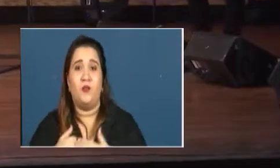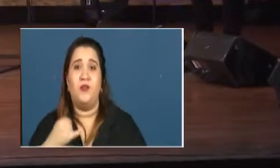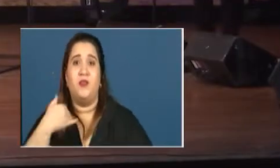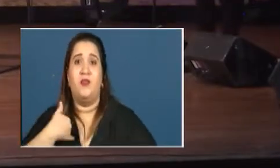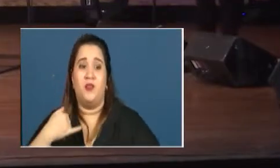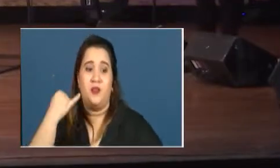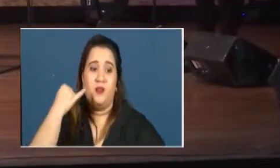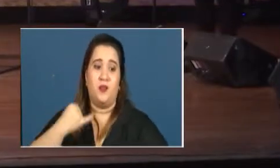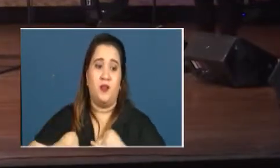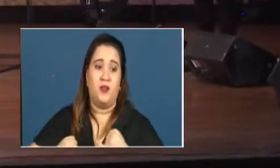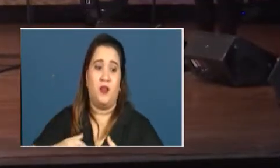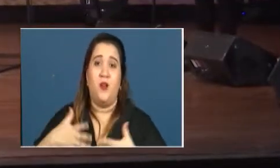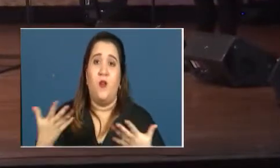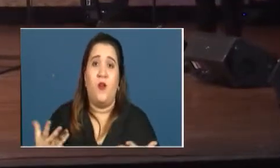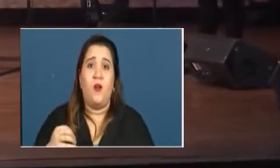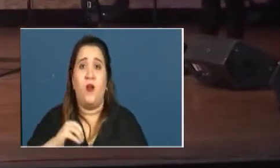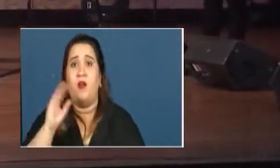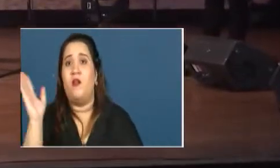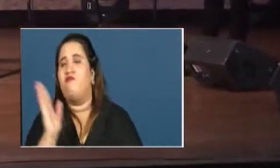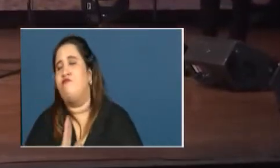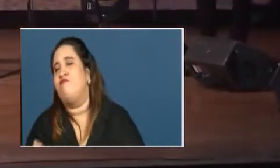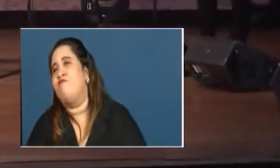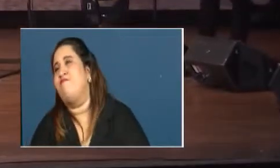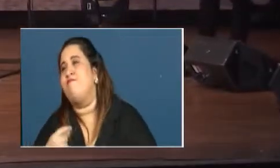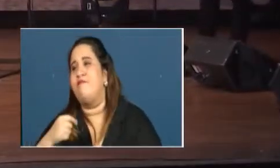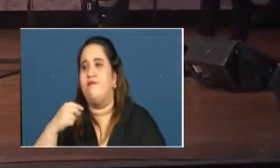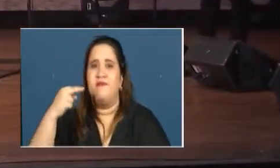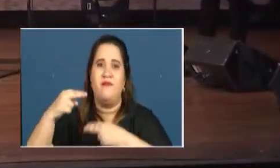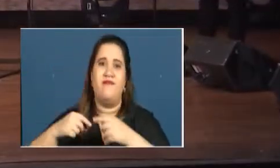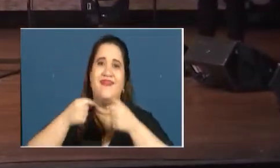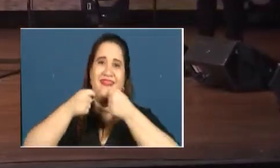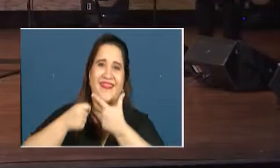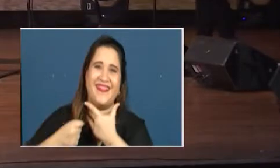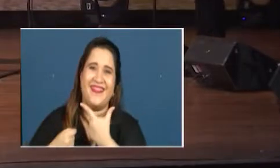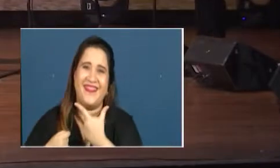final. Nada dura para siempre. Pero la sonrisa está.